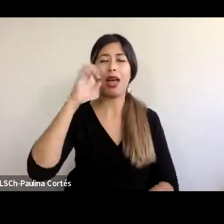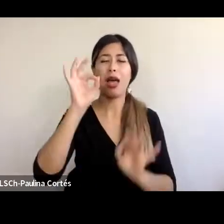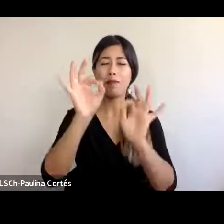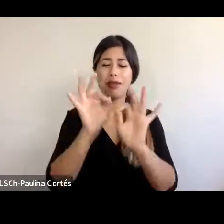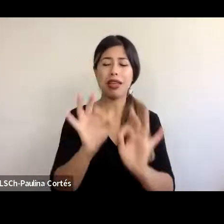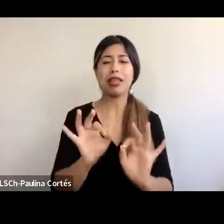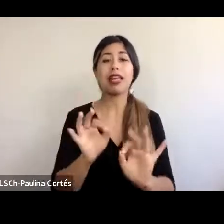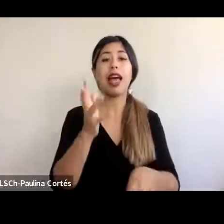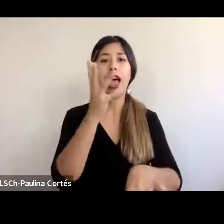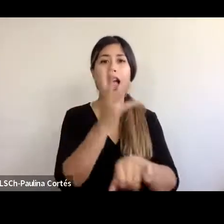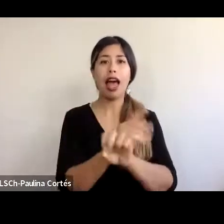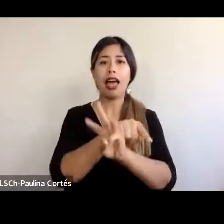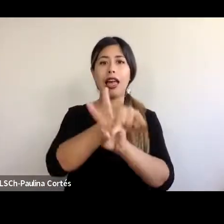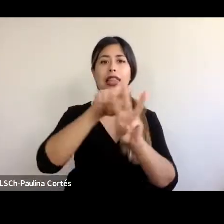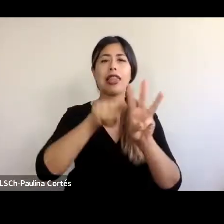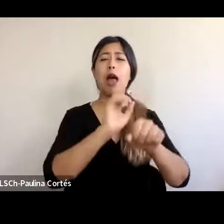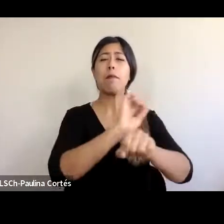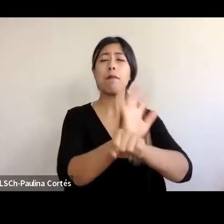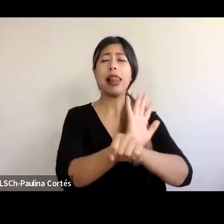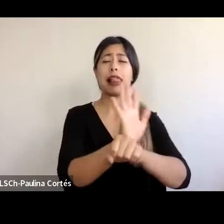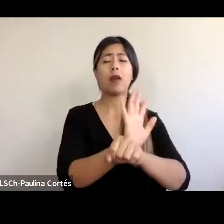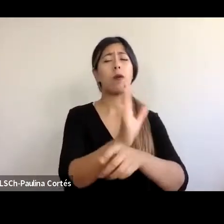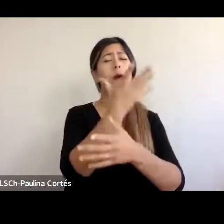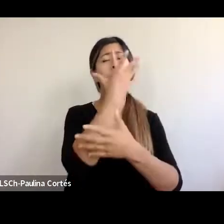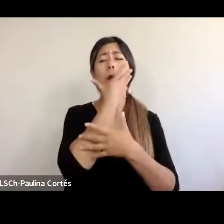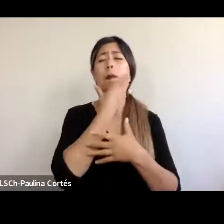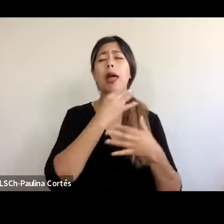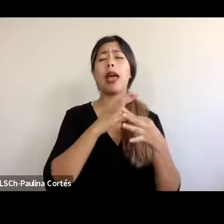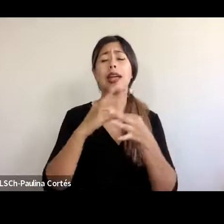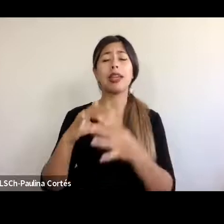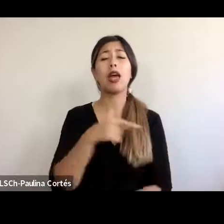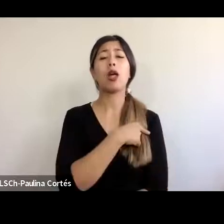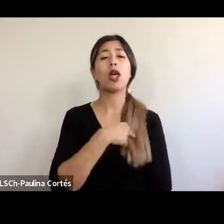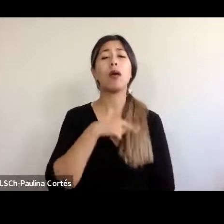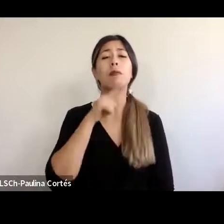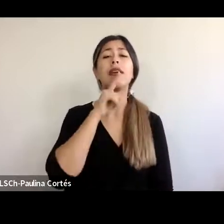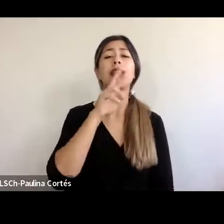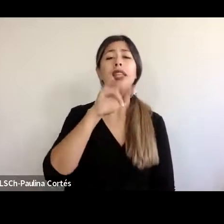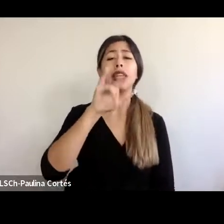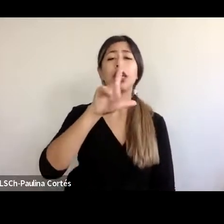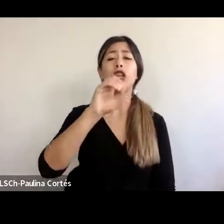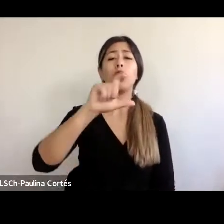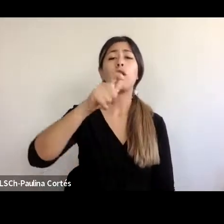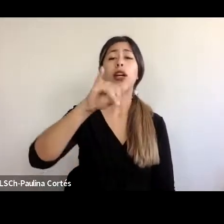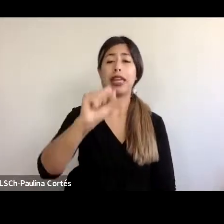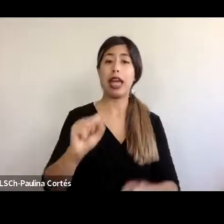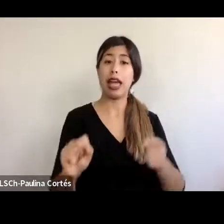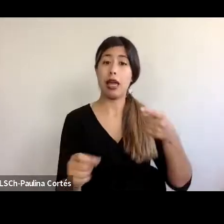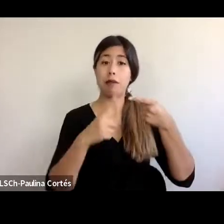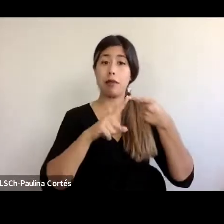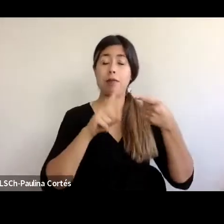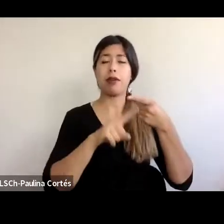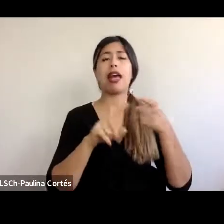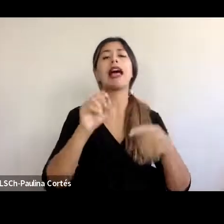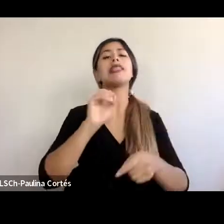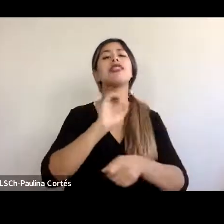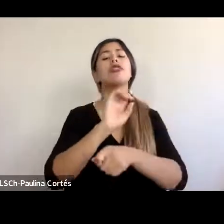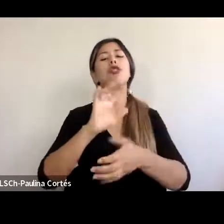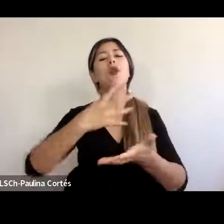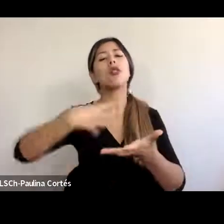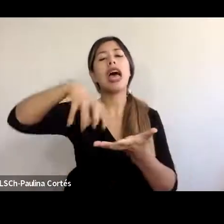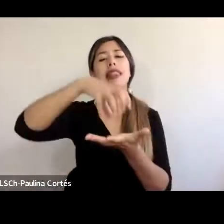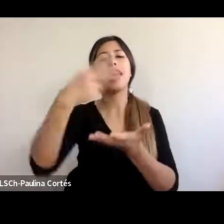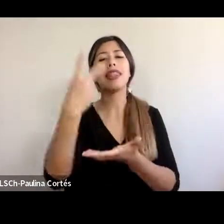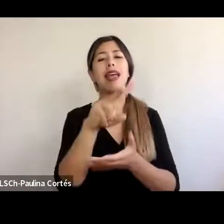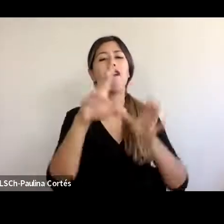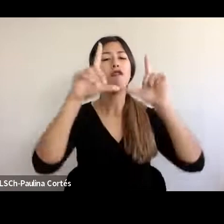trilogía muy bella, consistente en la primera película llamada La ciudad de los fotógrafos, que es